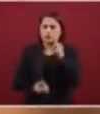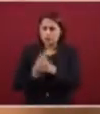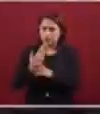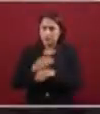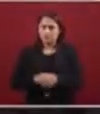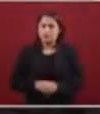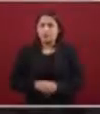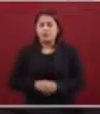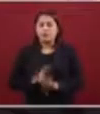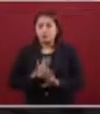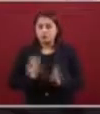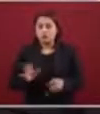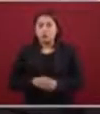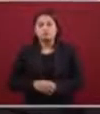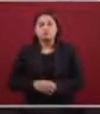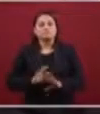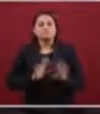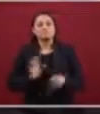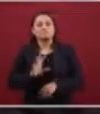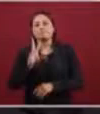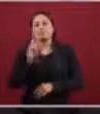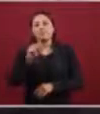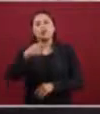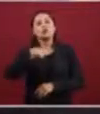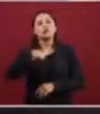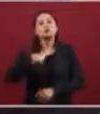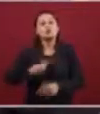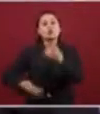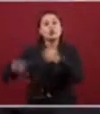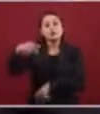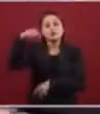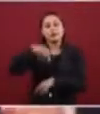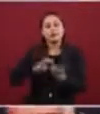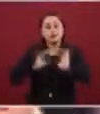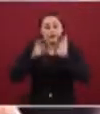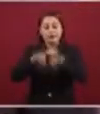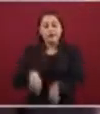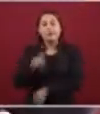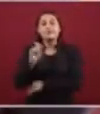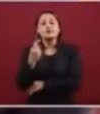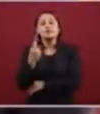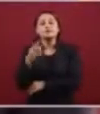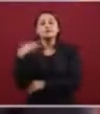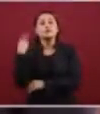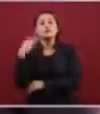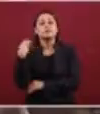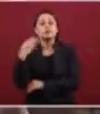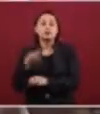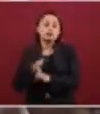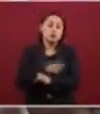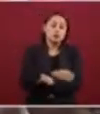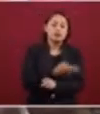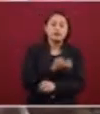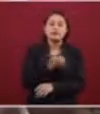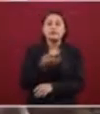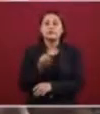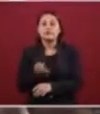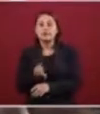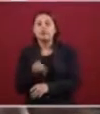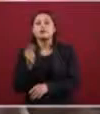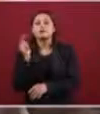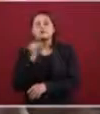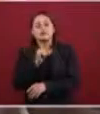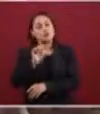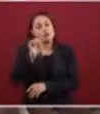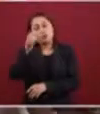llegué, no estaba la actual administración. Yo llegué el 21 de marzo. En enero y febrero estaba la administración de Alejandro Ramos, que